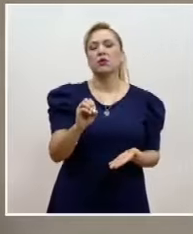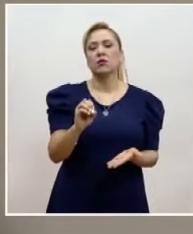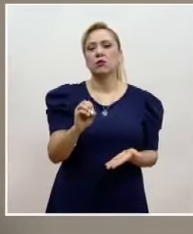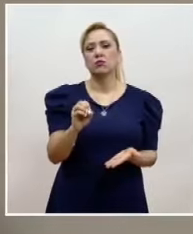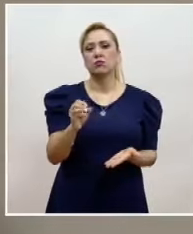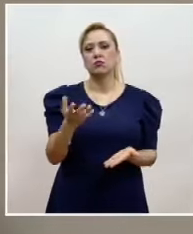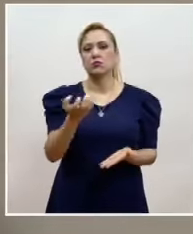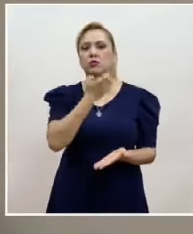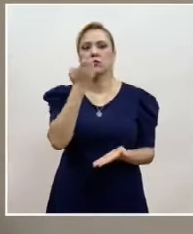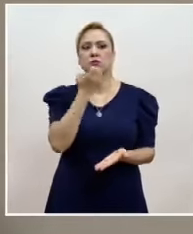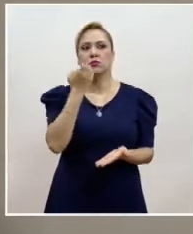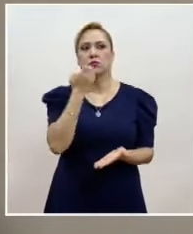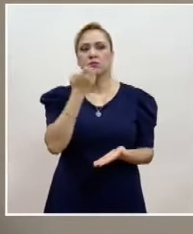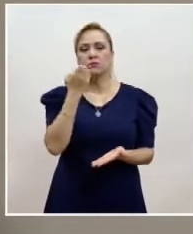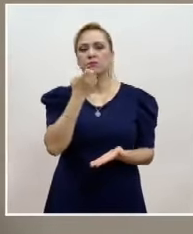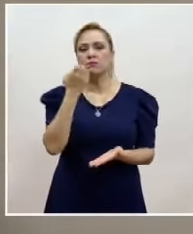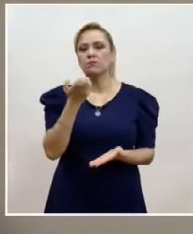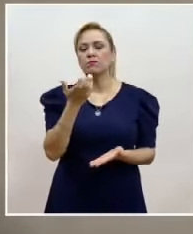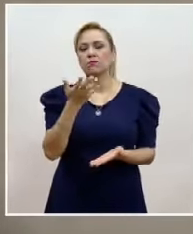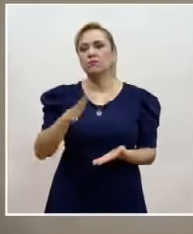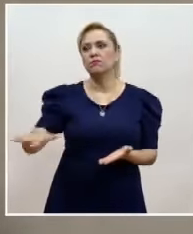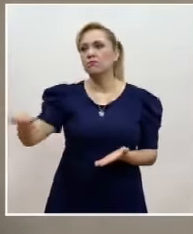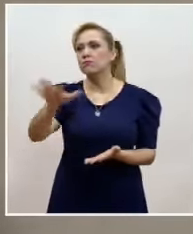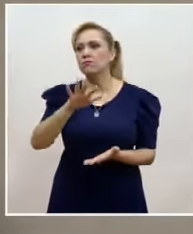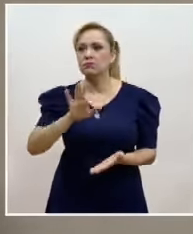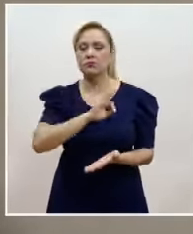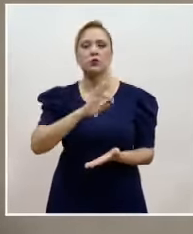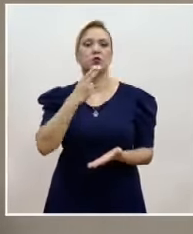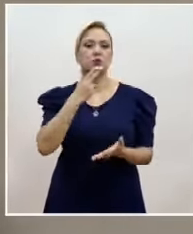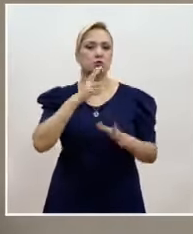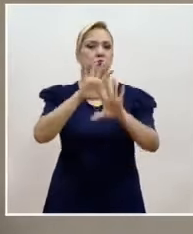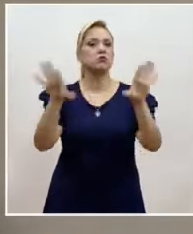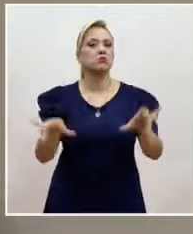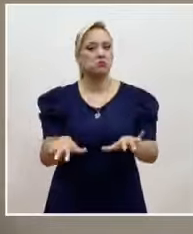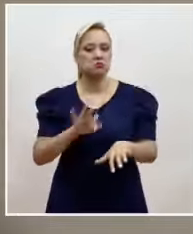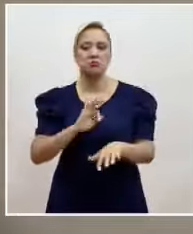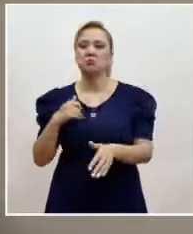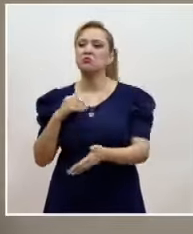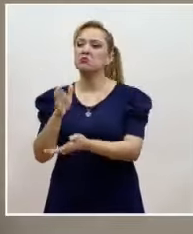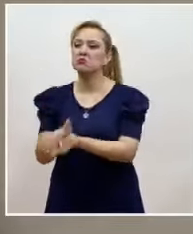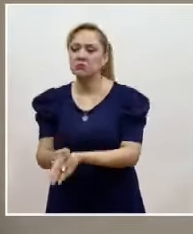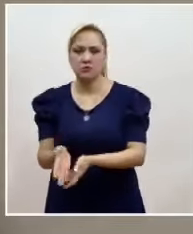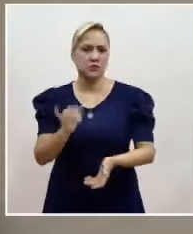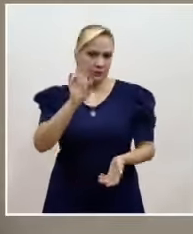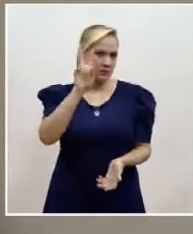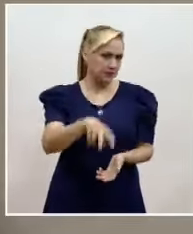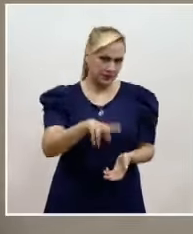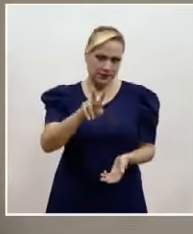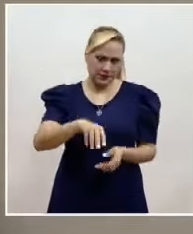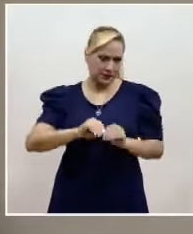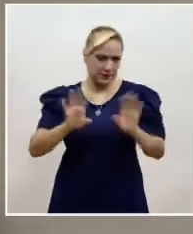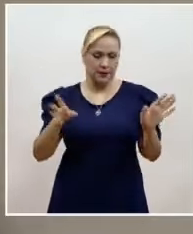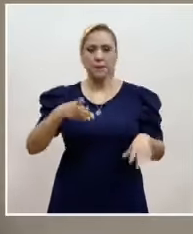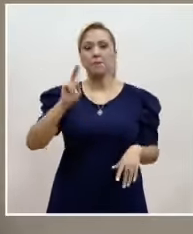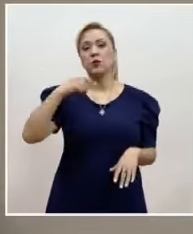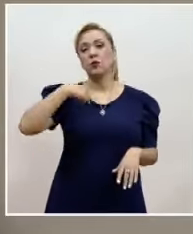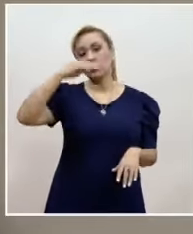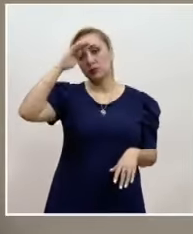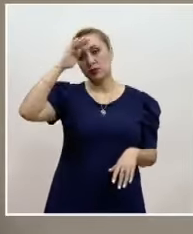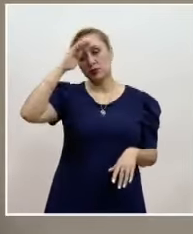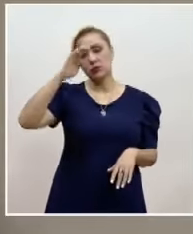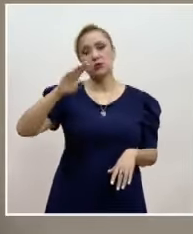a la escuela de la comunidad y poder utilizar una computadora y hacer las cosas. Eso es, o sea, eso es cierto, ¿no? Pero creo que